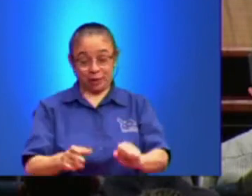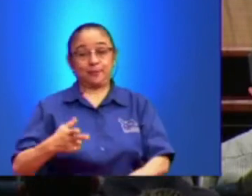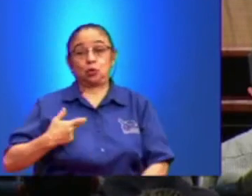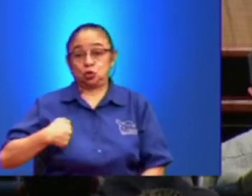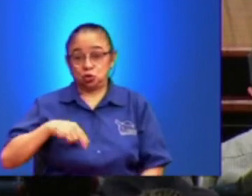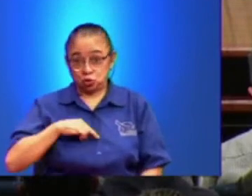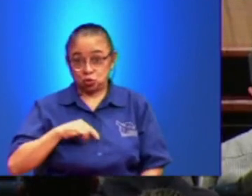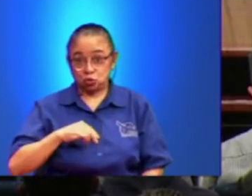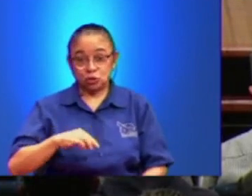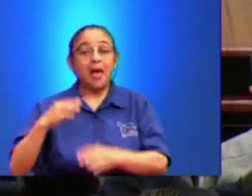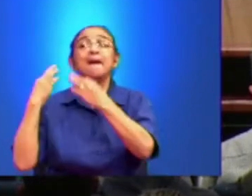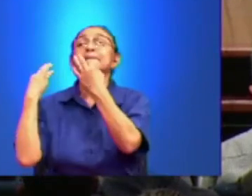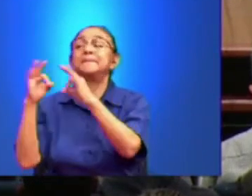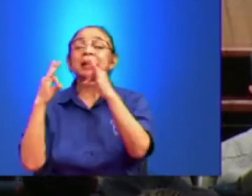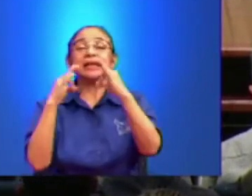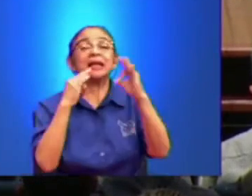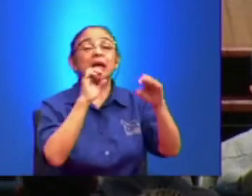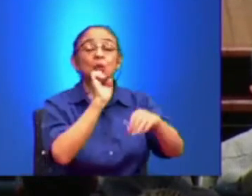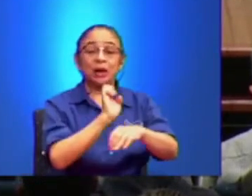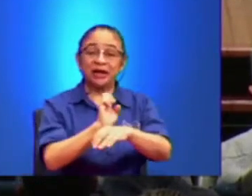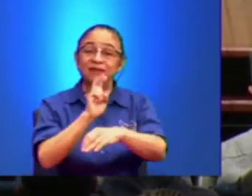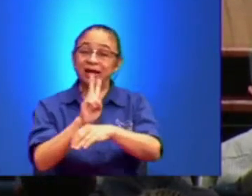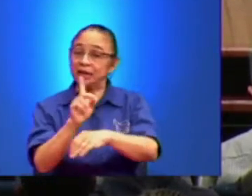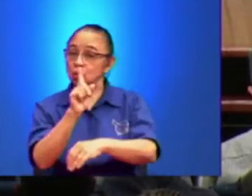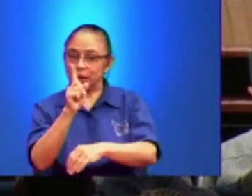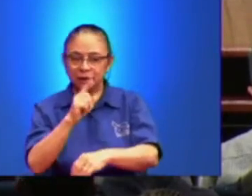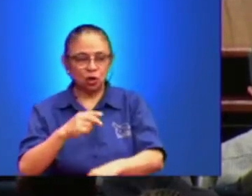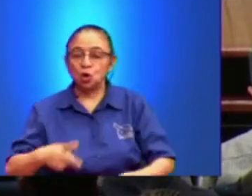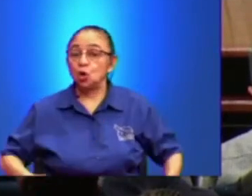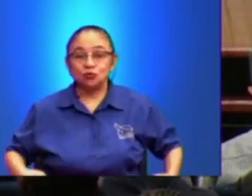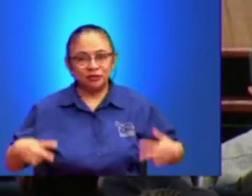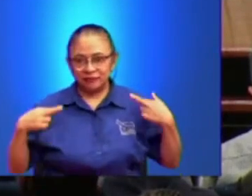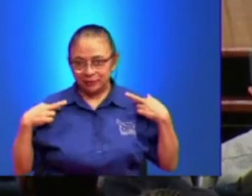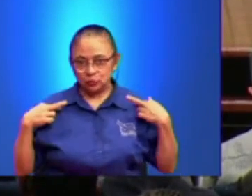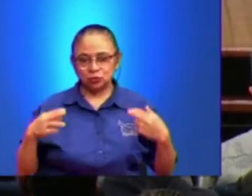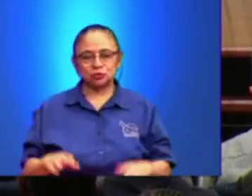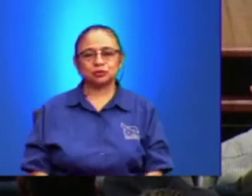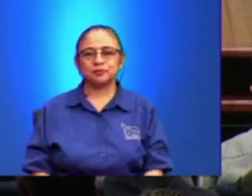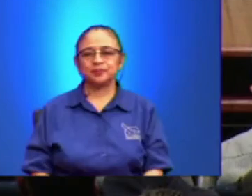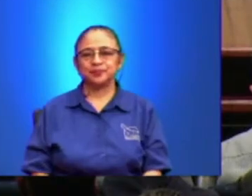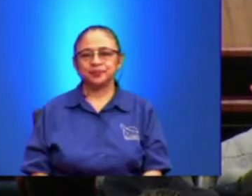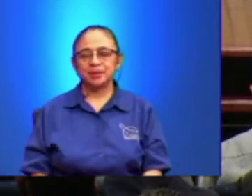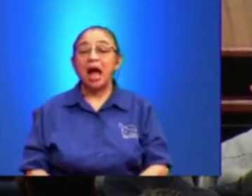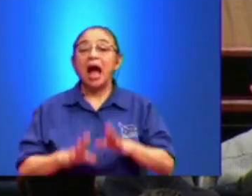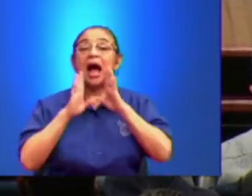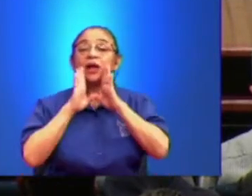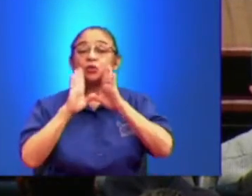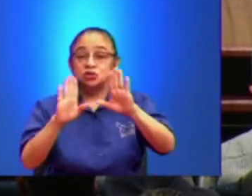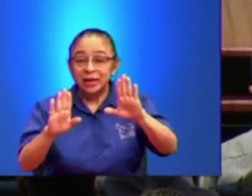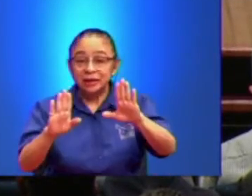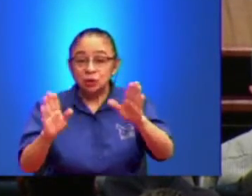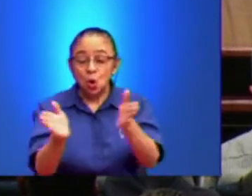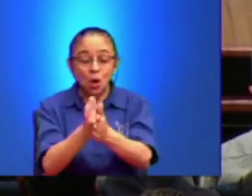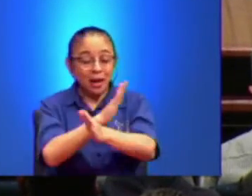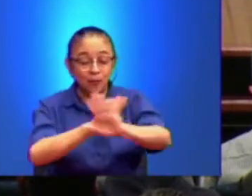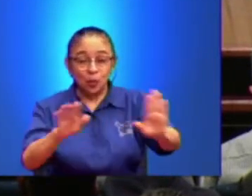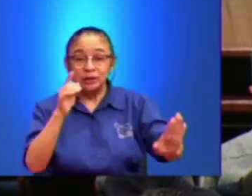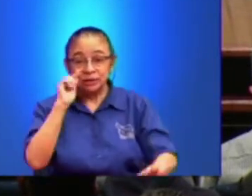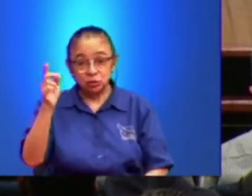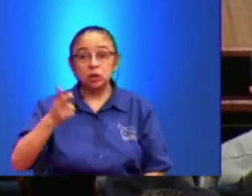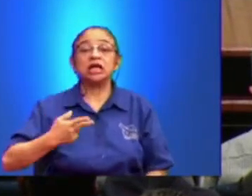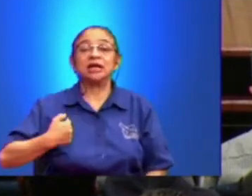estar predicando un evangelio incongruente en donde estamos enseñando el anunciando la muerte del señor y